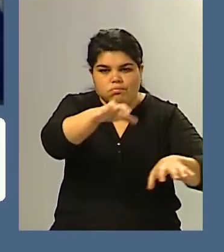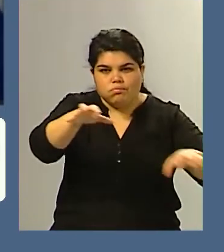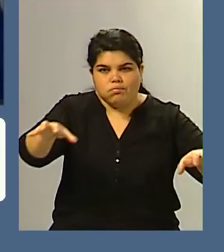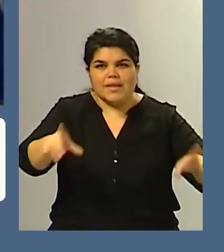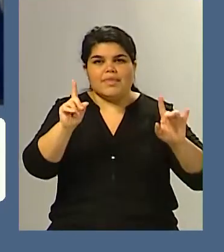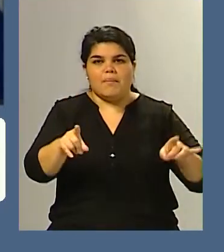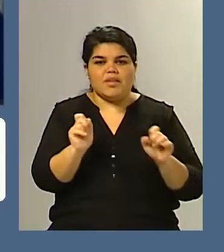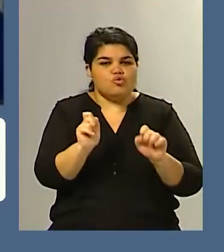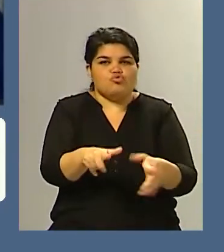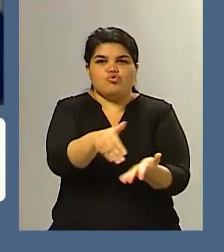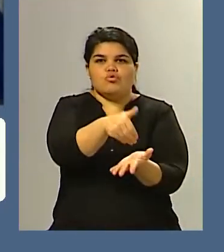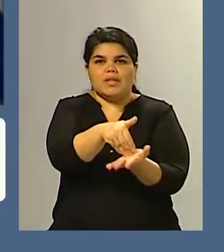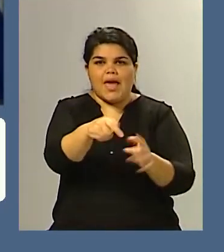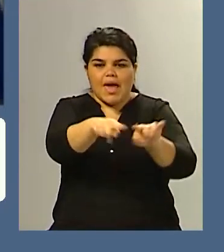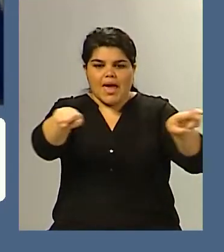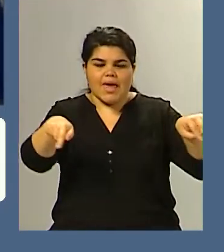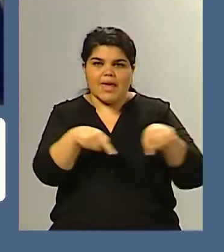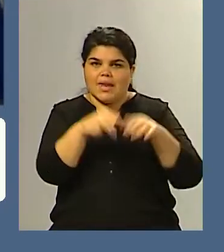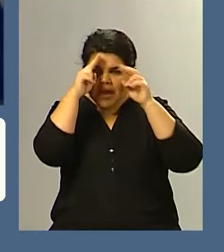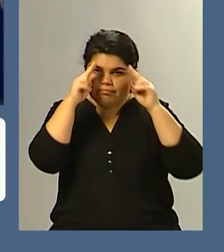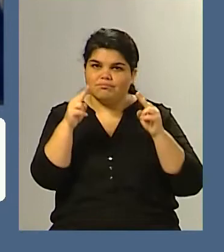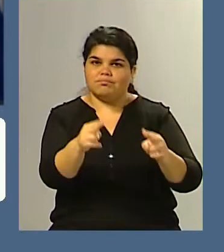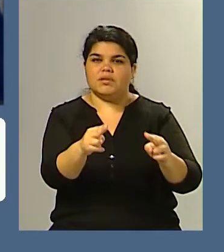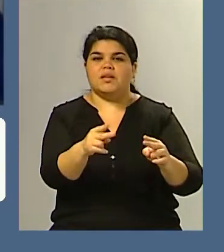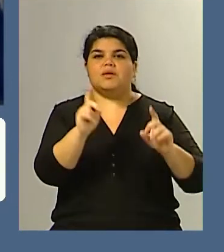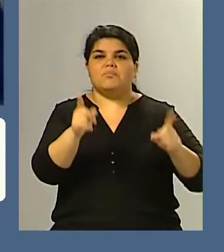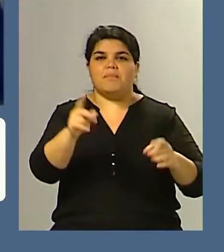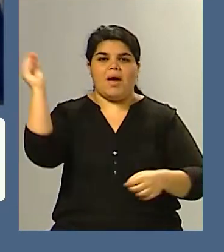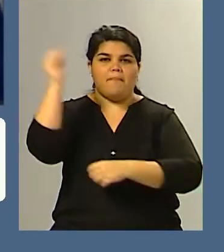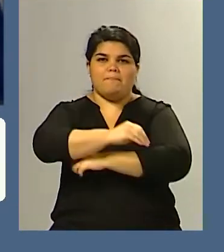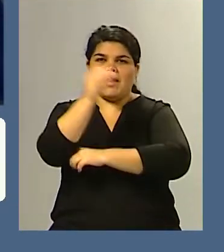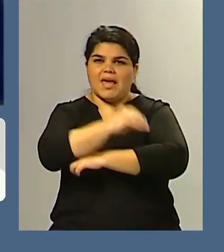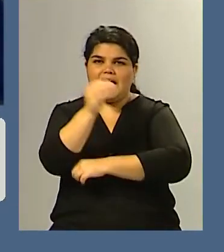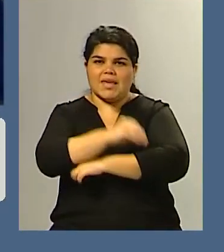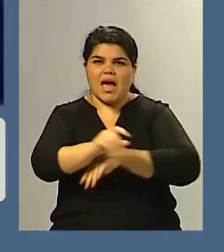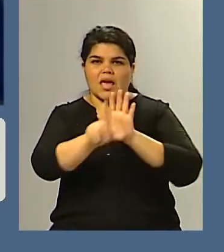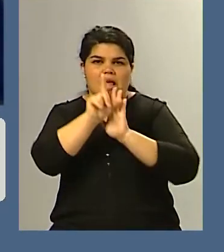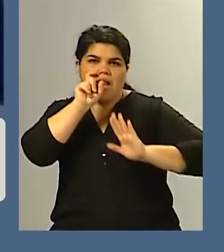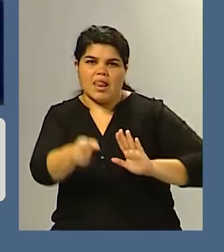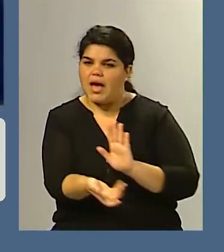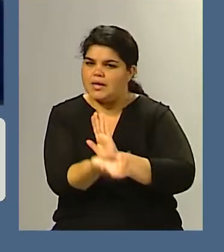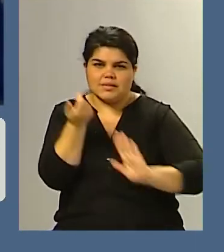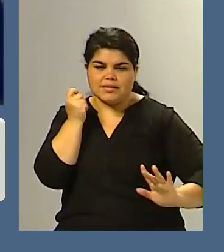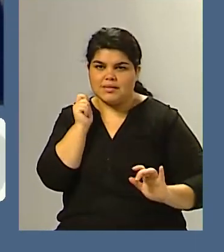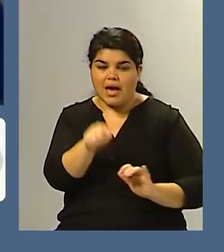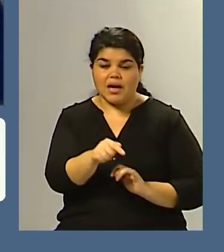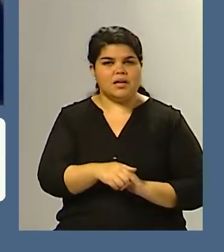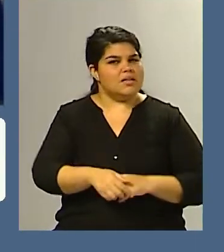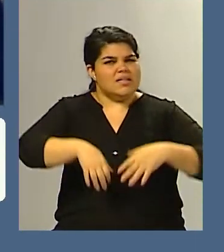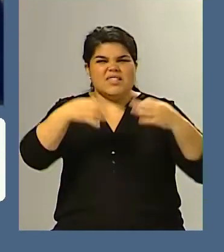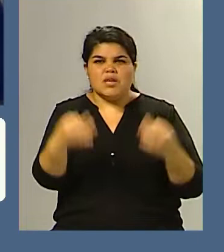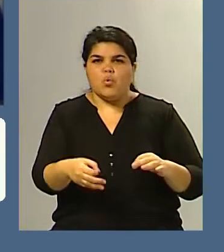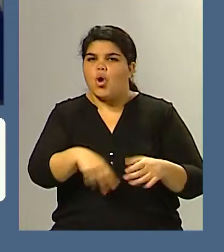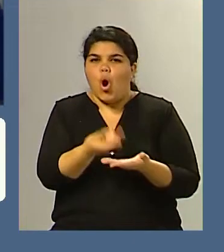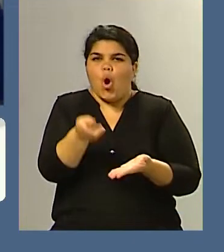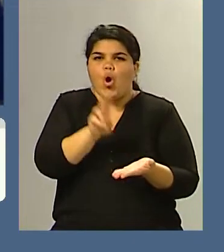tierras tradicionales reconocidas y protegidas en contra de las minerías ilegales. Y es cierto que eso va a pasar,